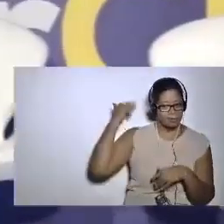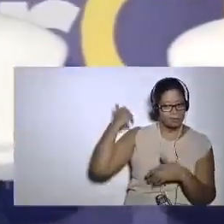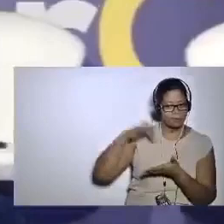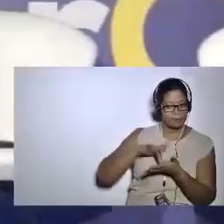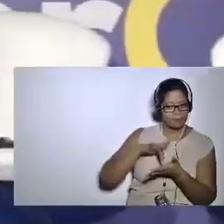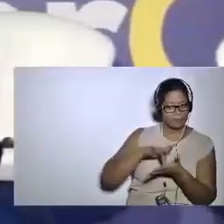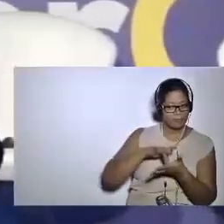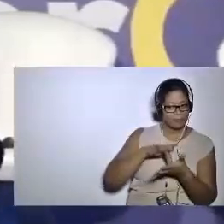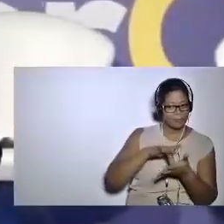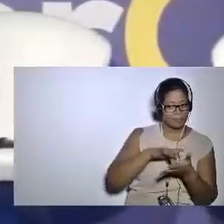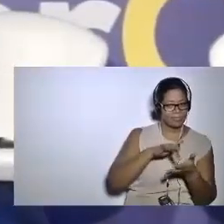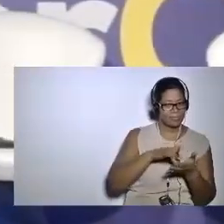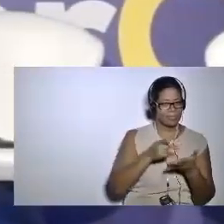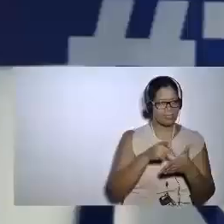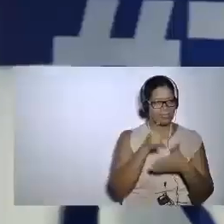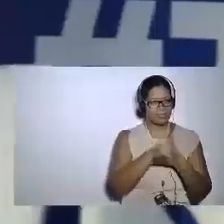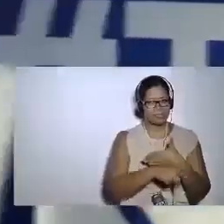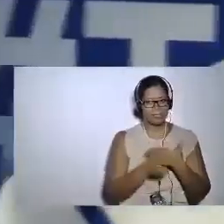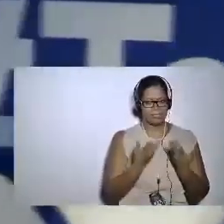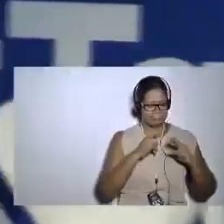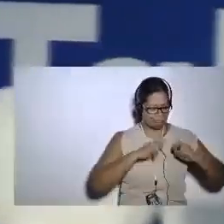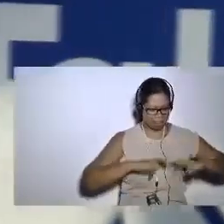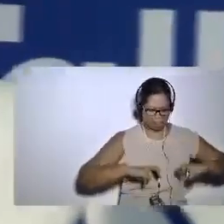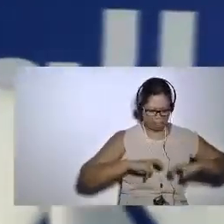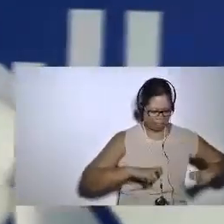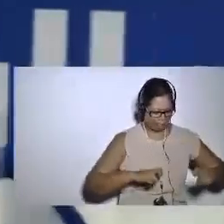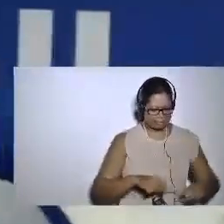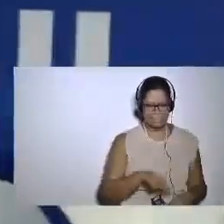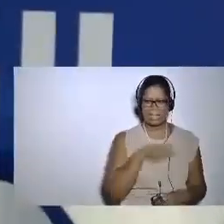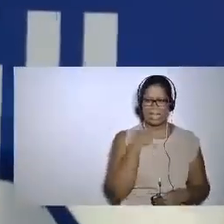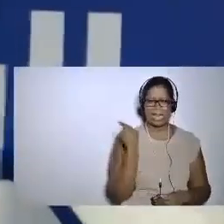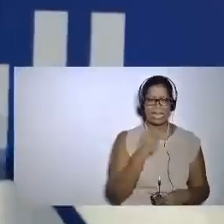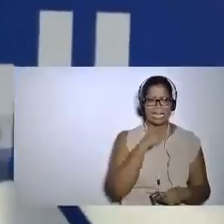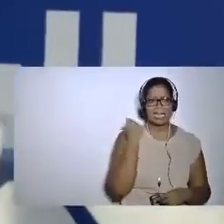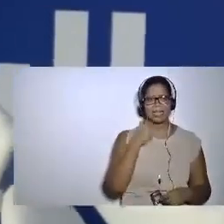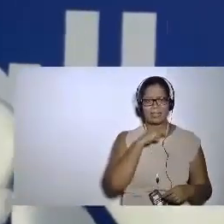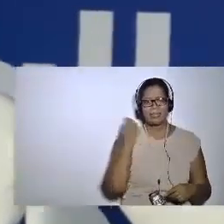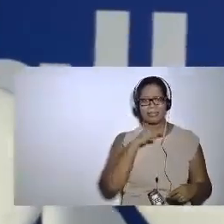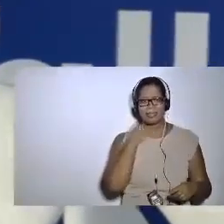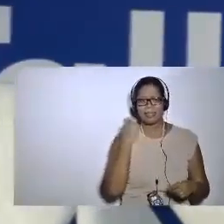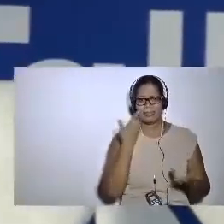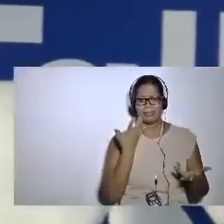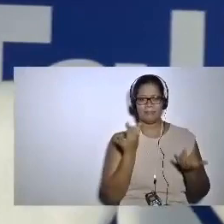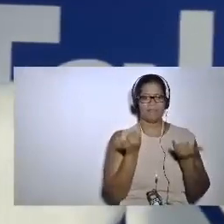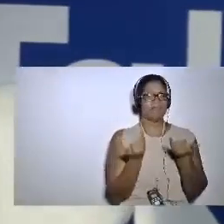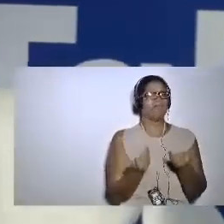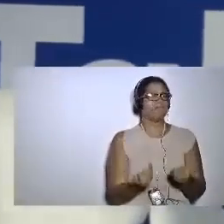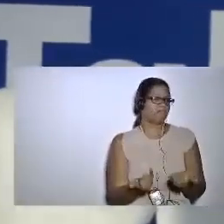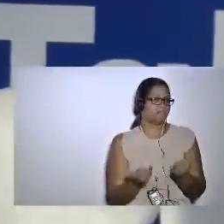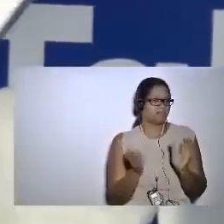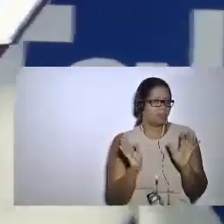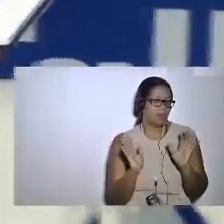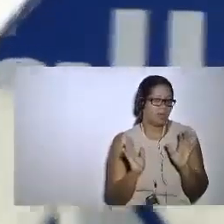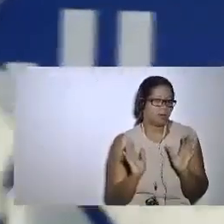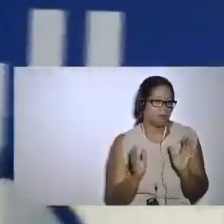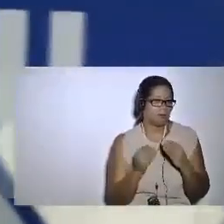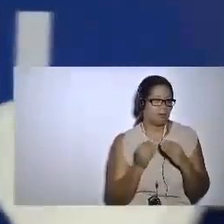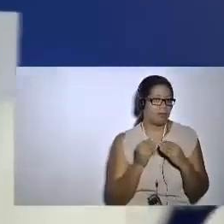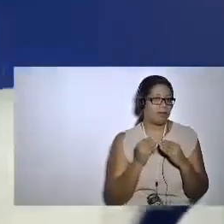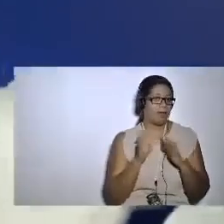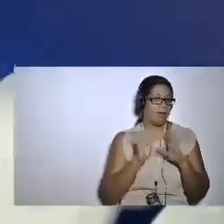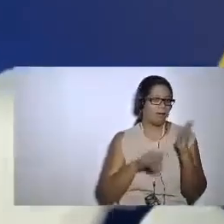Gates y algunos estaban tratando de descubrir y desarrollar cosas, en ese entonces no funcionó, pero bueno, ustedes saben, no